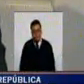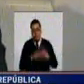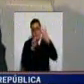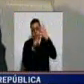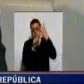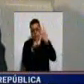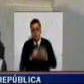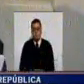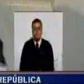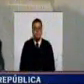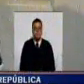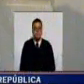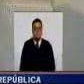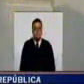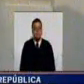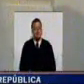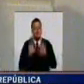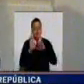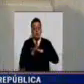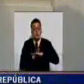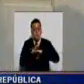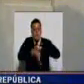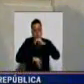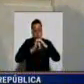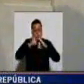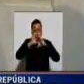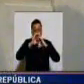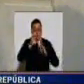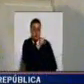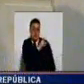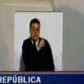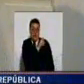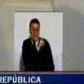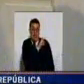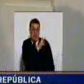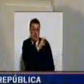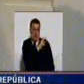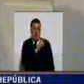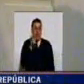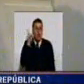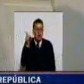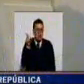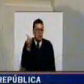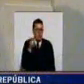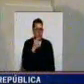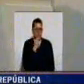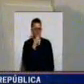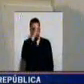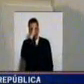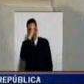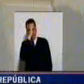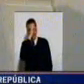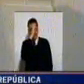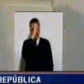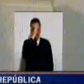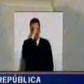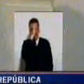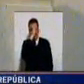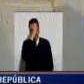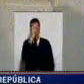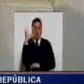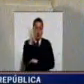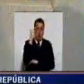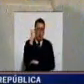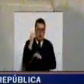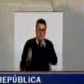Cuarto indicio. Los medios de comunicación chilenos siempre dudaron, y los chilenos y algunos colombianos,